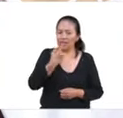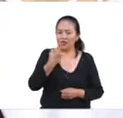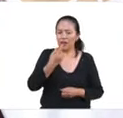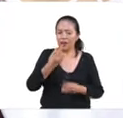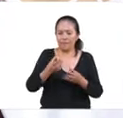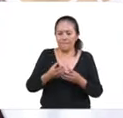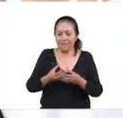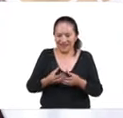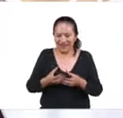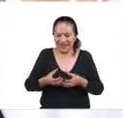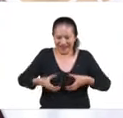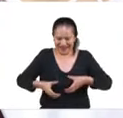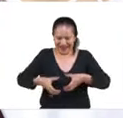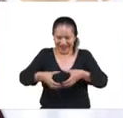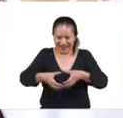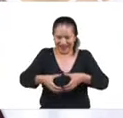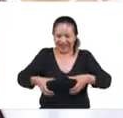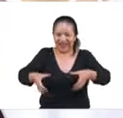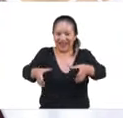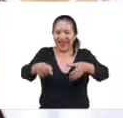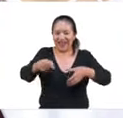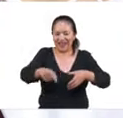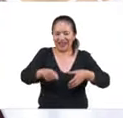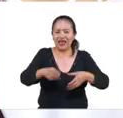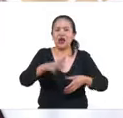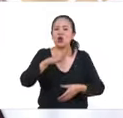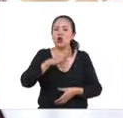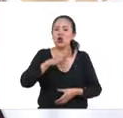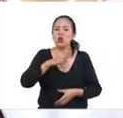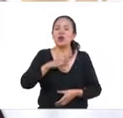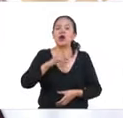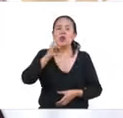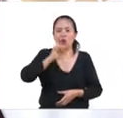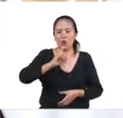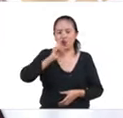Colón hubiera la representación de una mujer indígena.